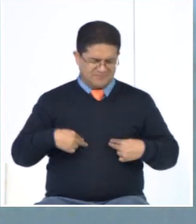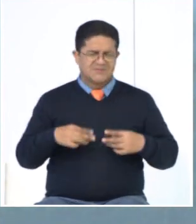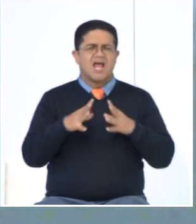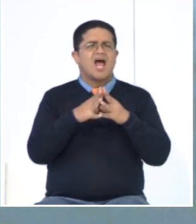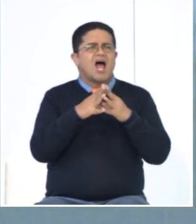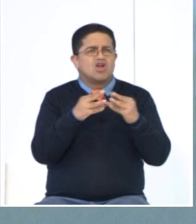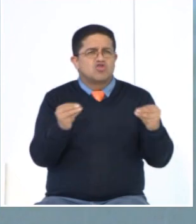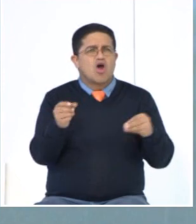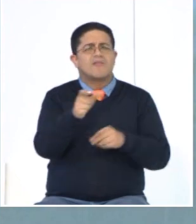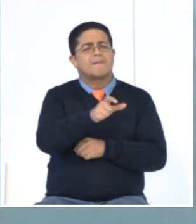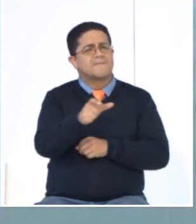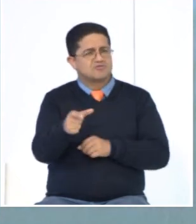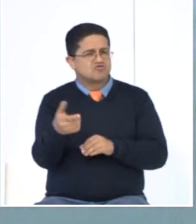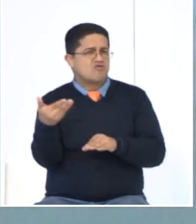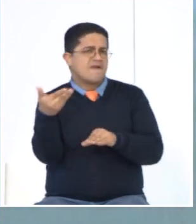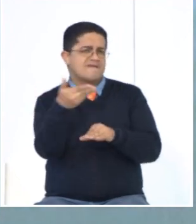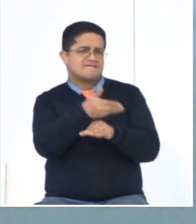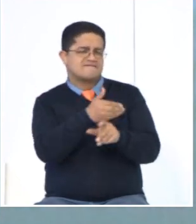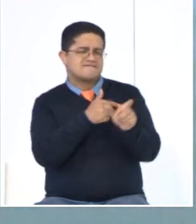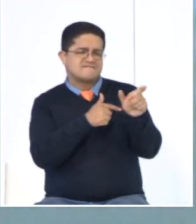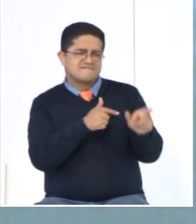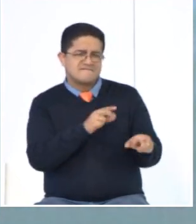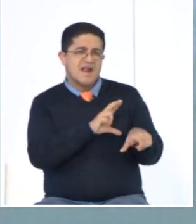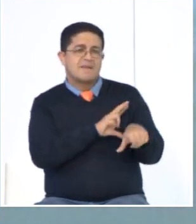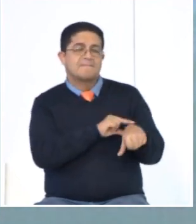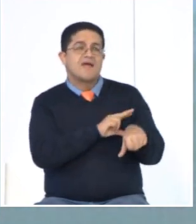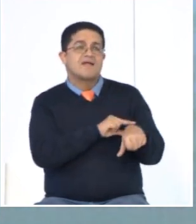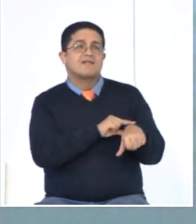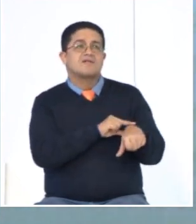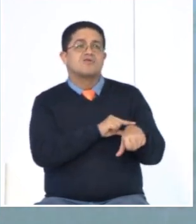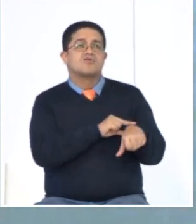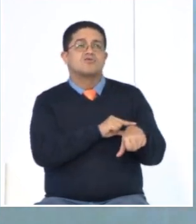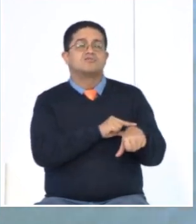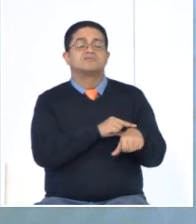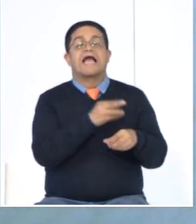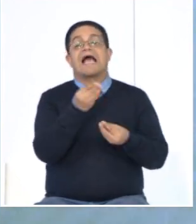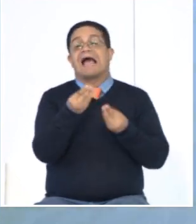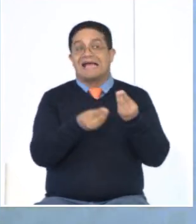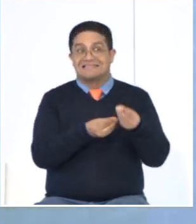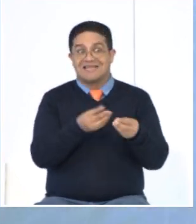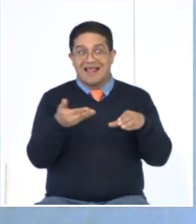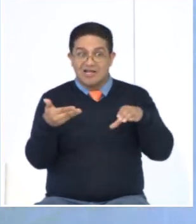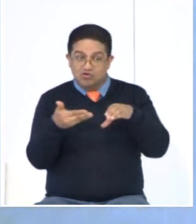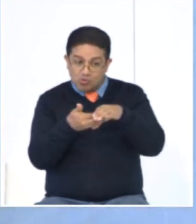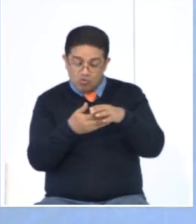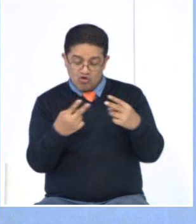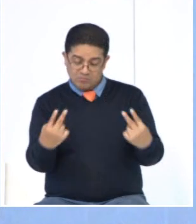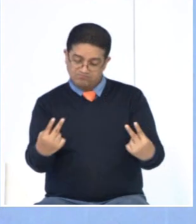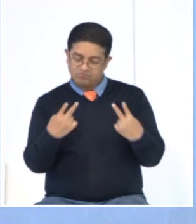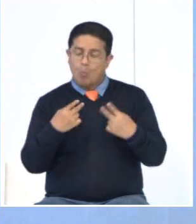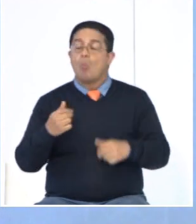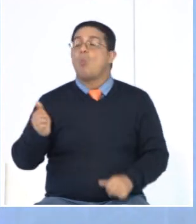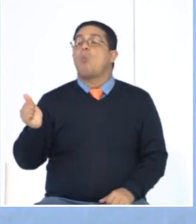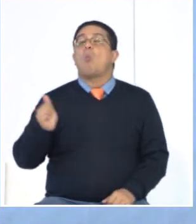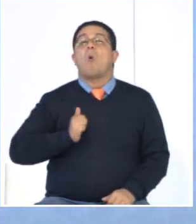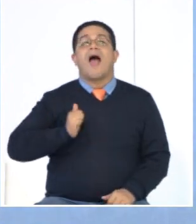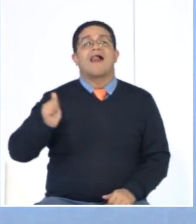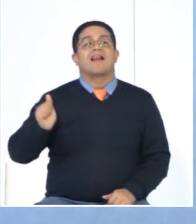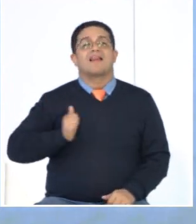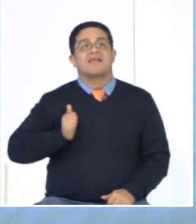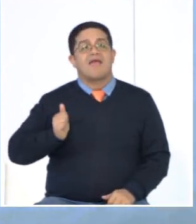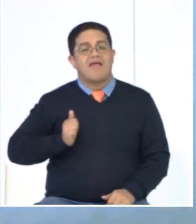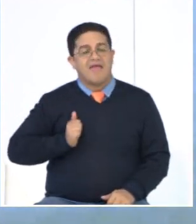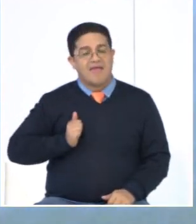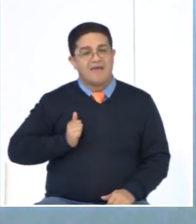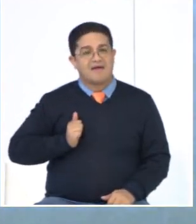que acudan al médico. De nada te sirve tener un estudio de imagen, sea el que sea que te vayas a realizar, que